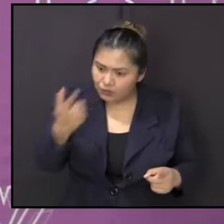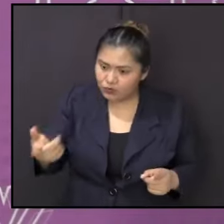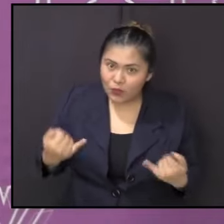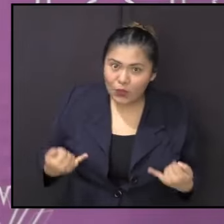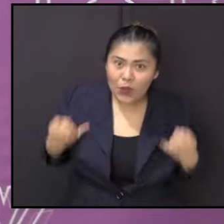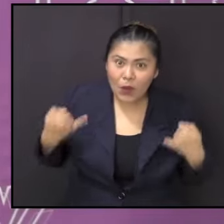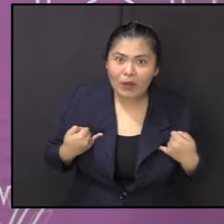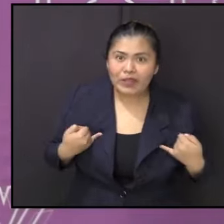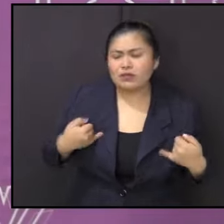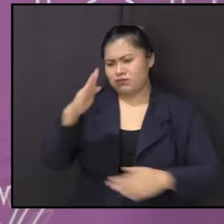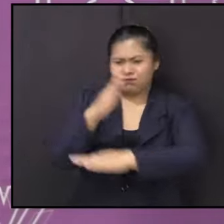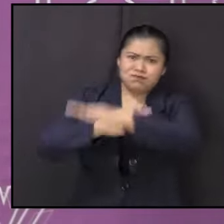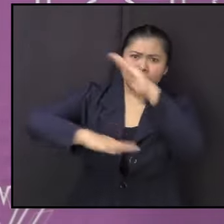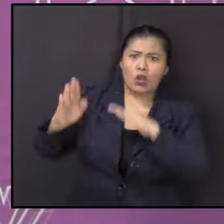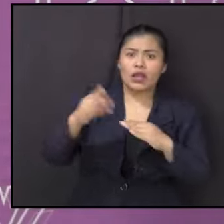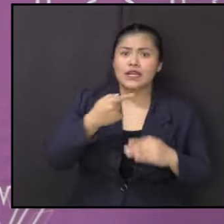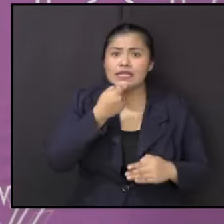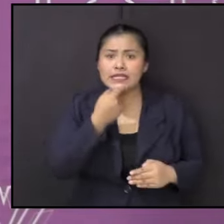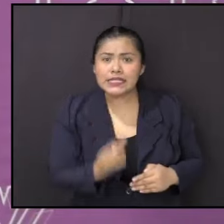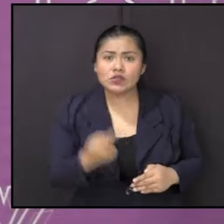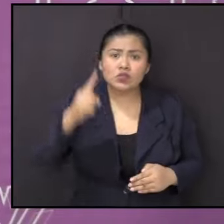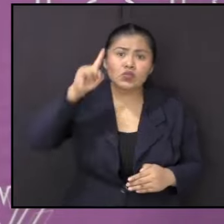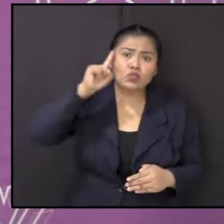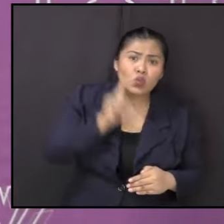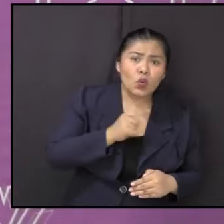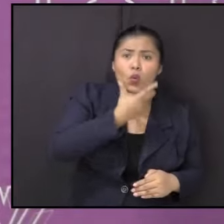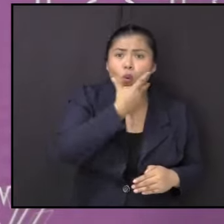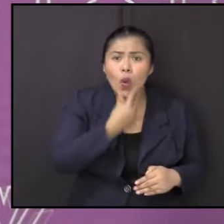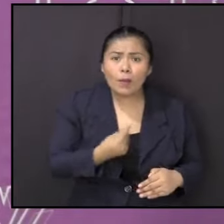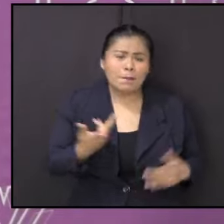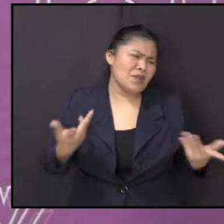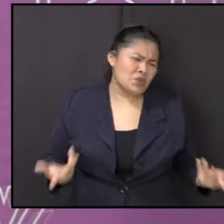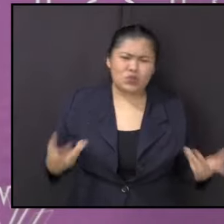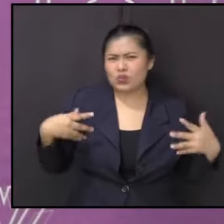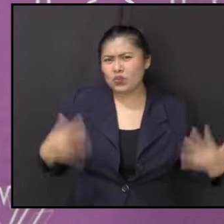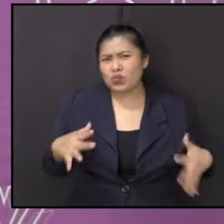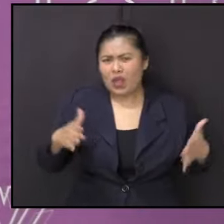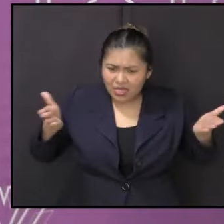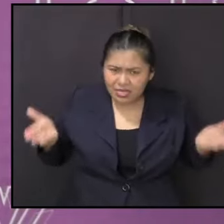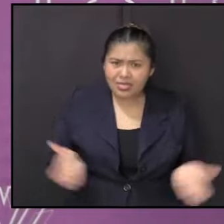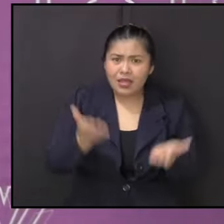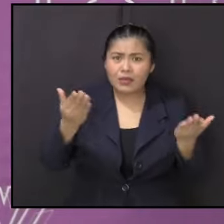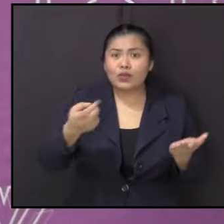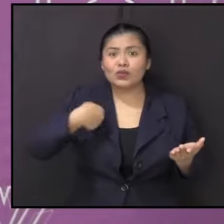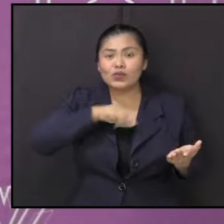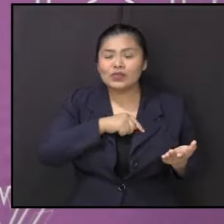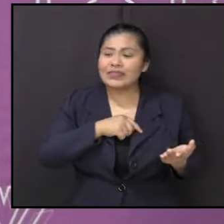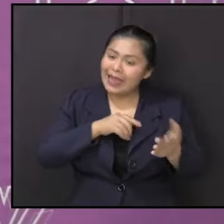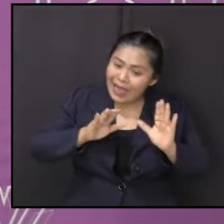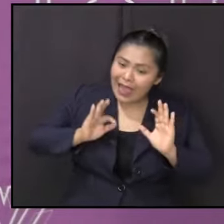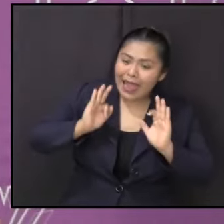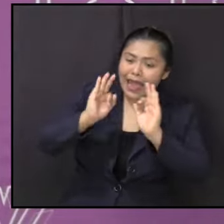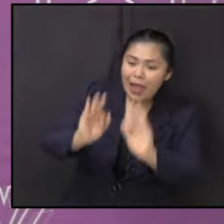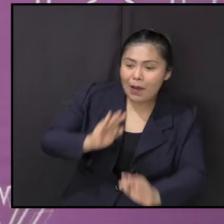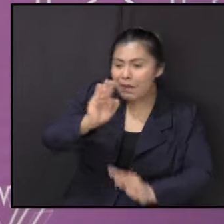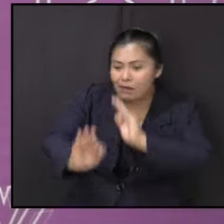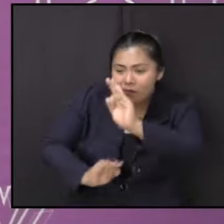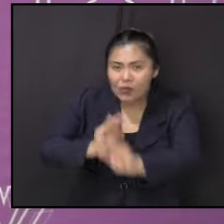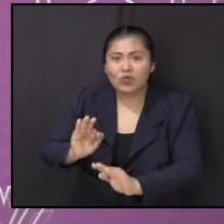que las mujeres, que los niños, que las niñas puedan salir adelante, tenemos que apoyar el tema del emprendimiento. Por eso es